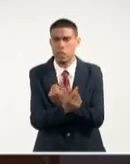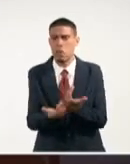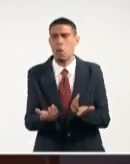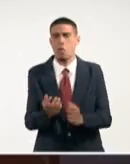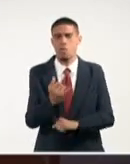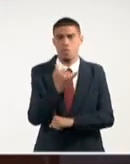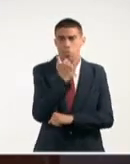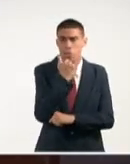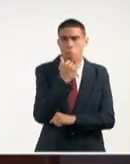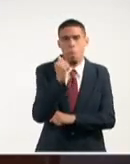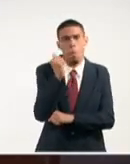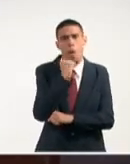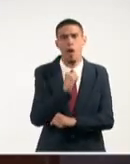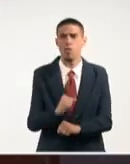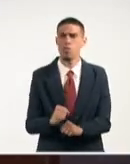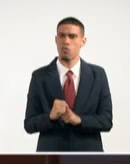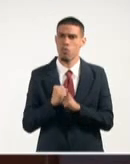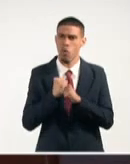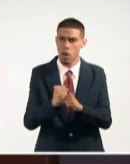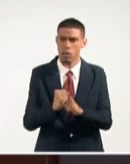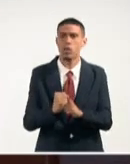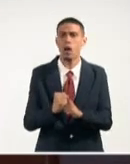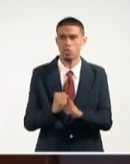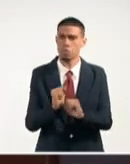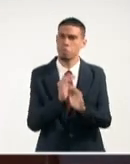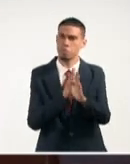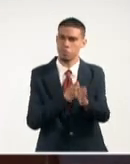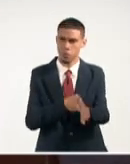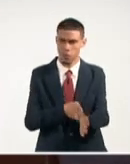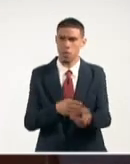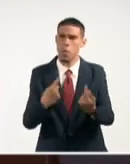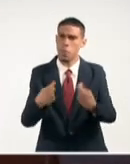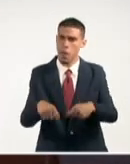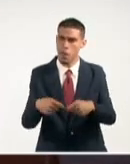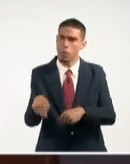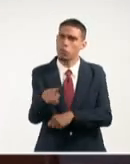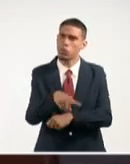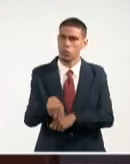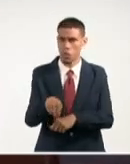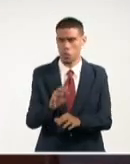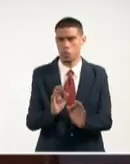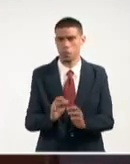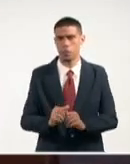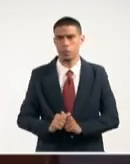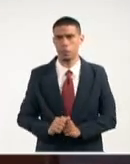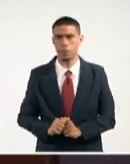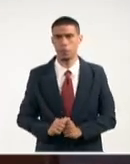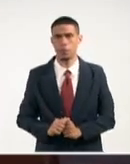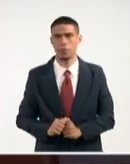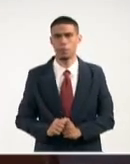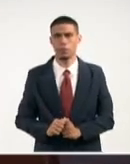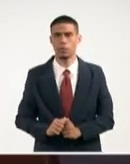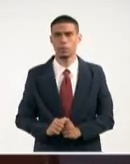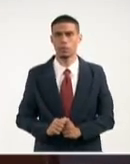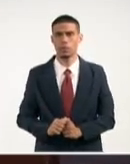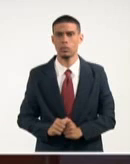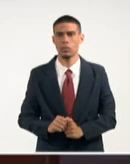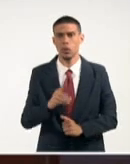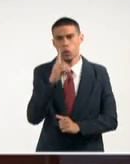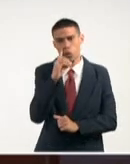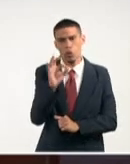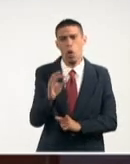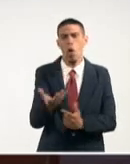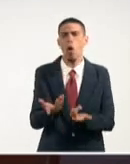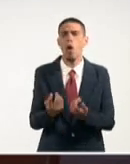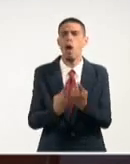más exigencia, disciplina y unidad se requiere. No una unidad